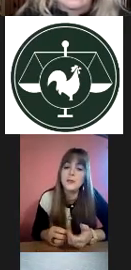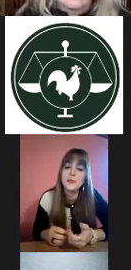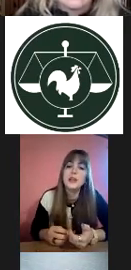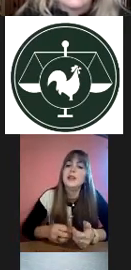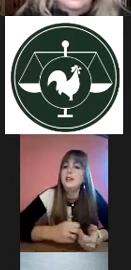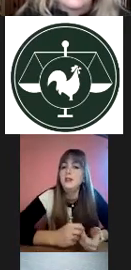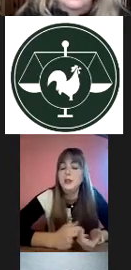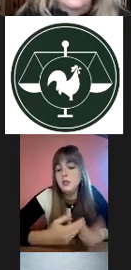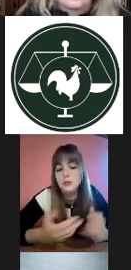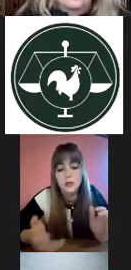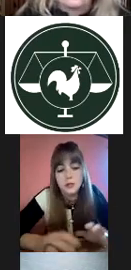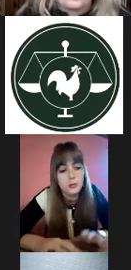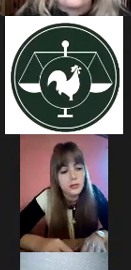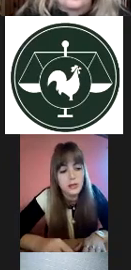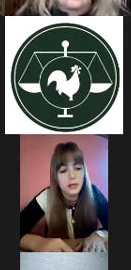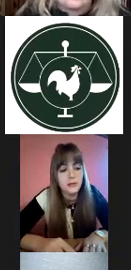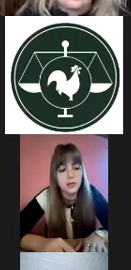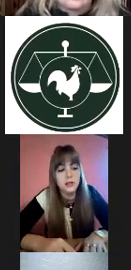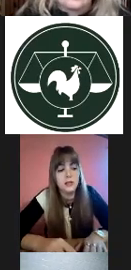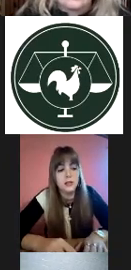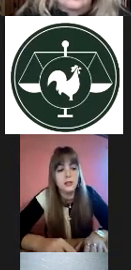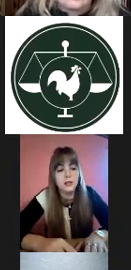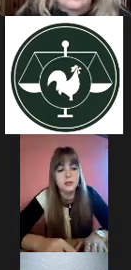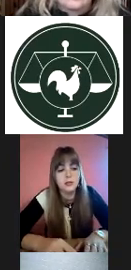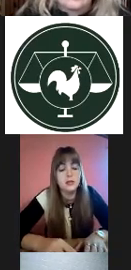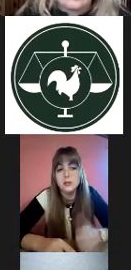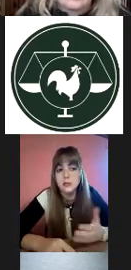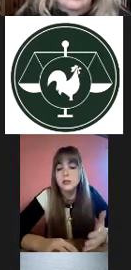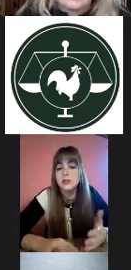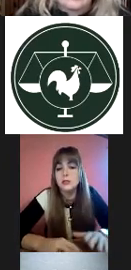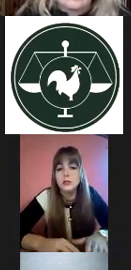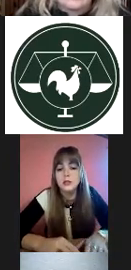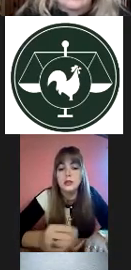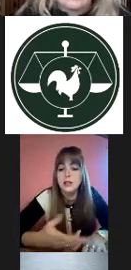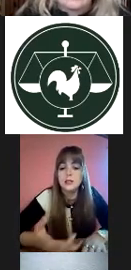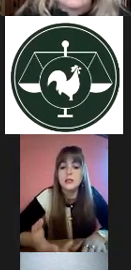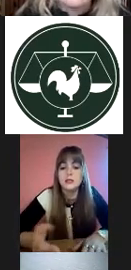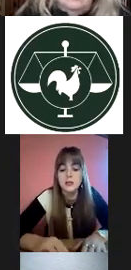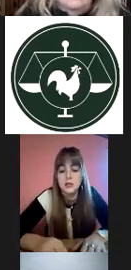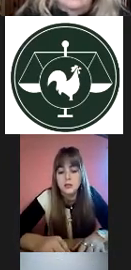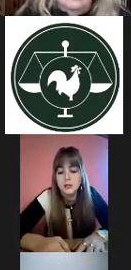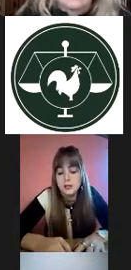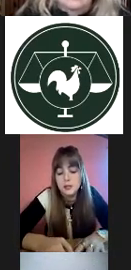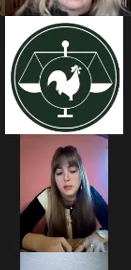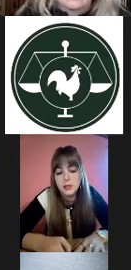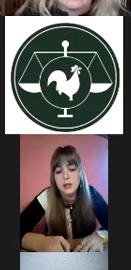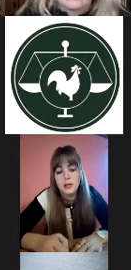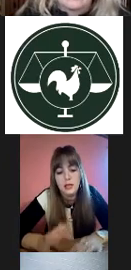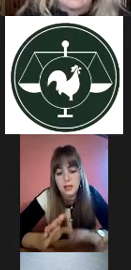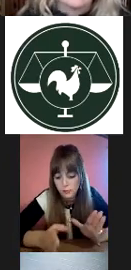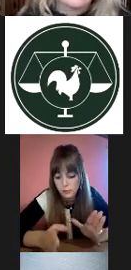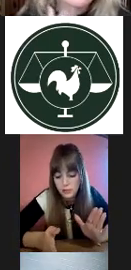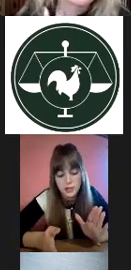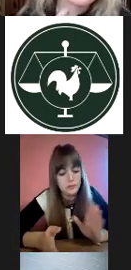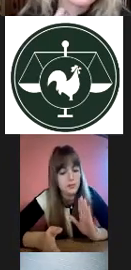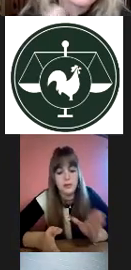medio. Pero sí, bueno, como decía, falta de concientización, de educación, de acceso, de que se puede hacer. Y